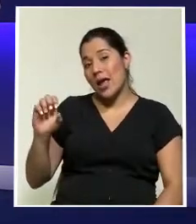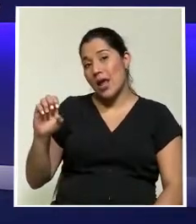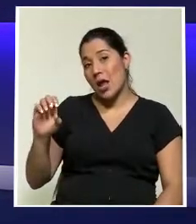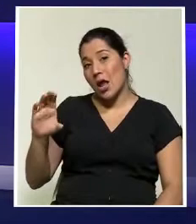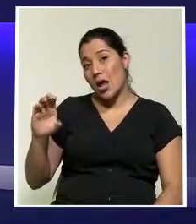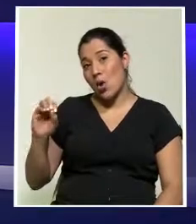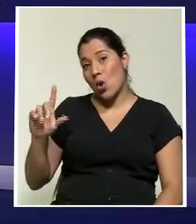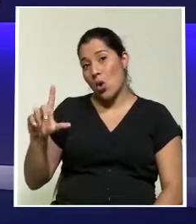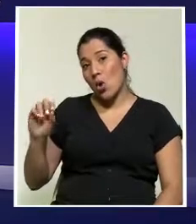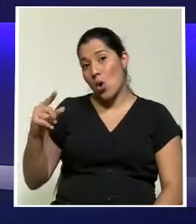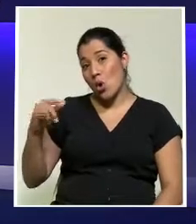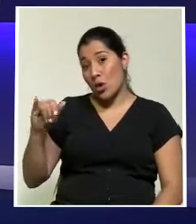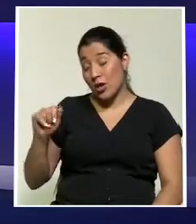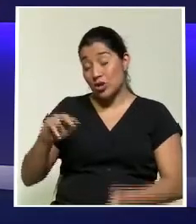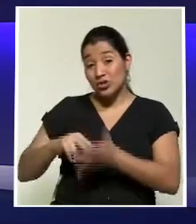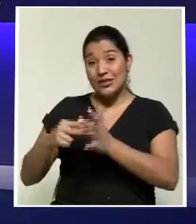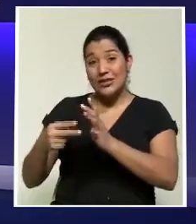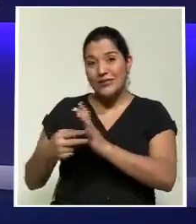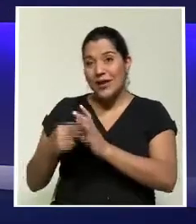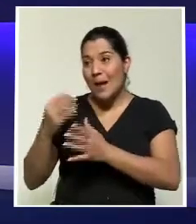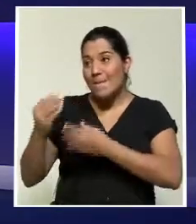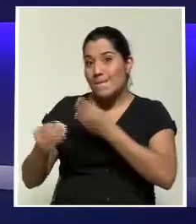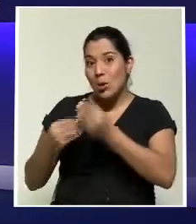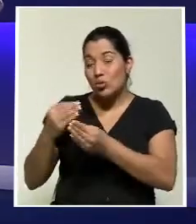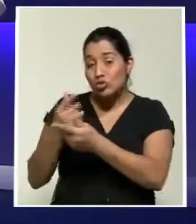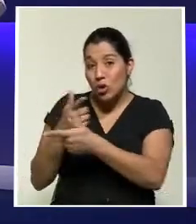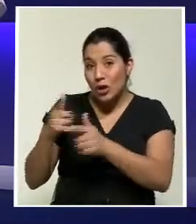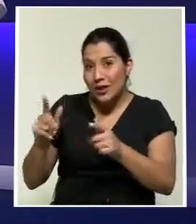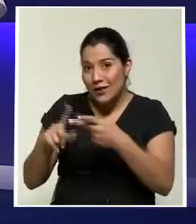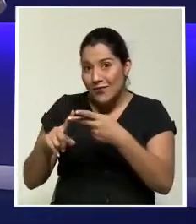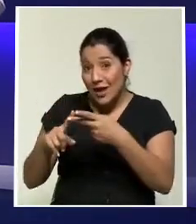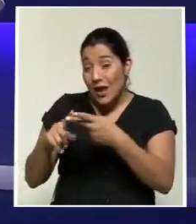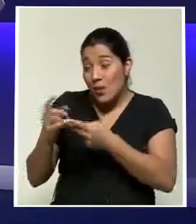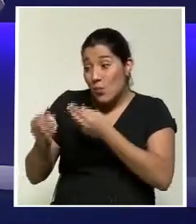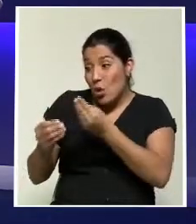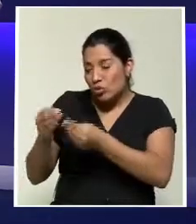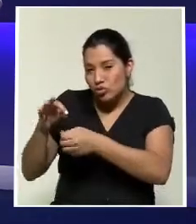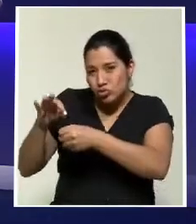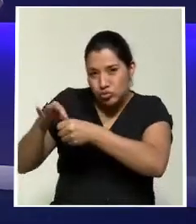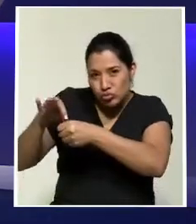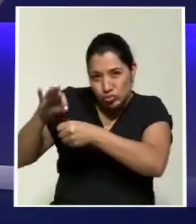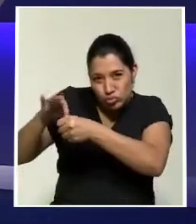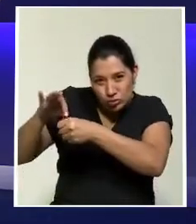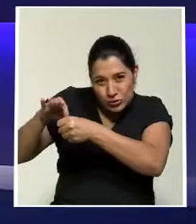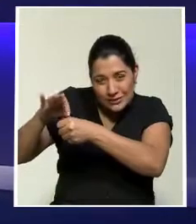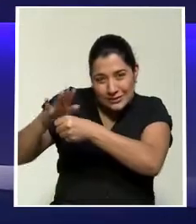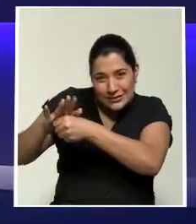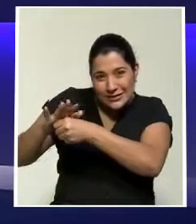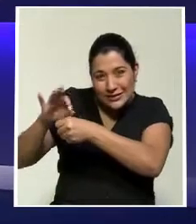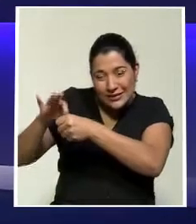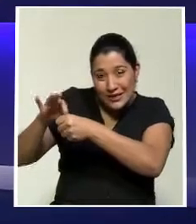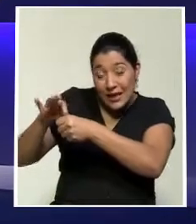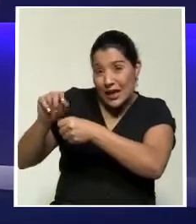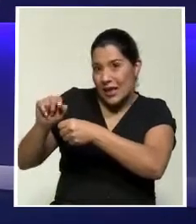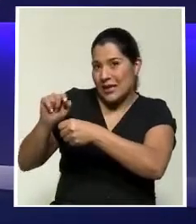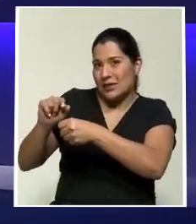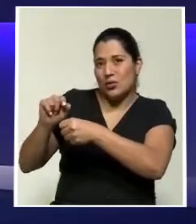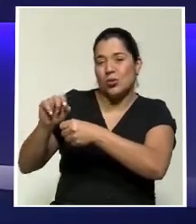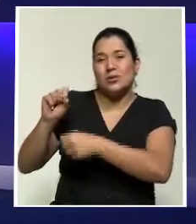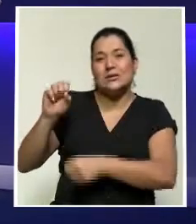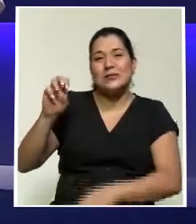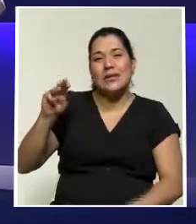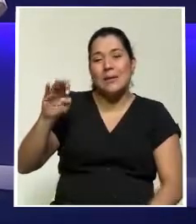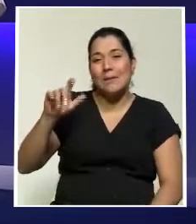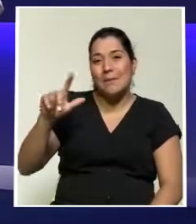En la reproducción del conocimiento, la reproducción de las semillas también, que ha sido milenariamente un patrimonio, ¿verdad? De la